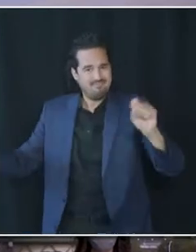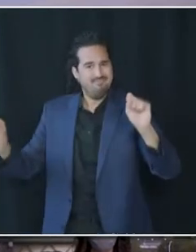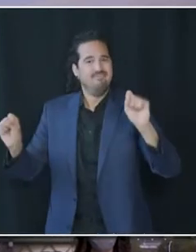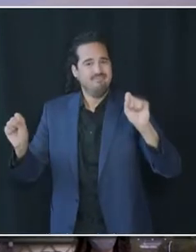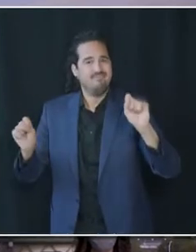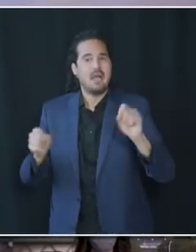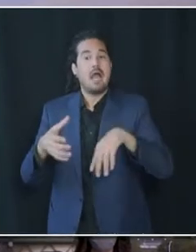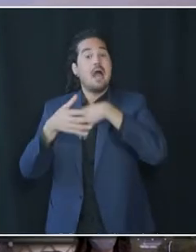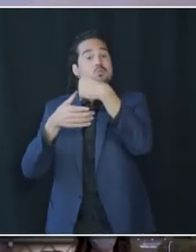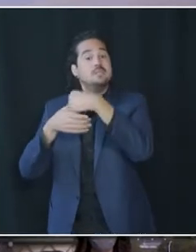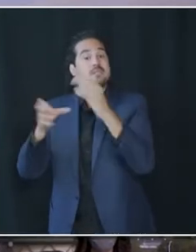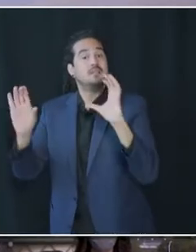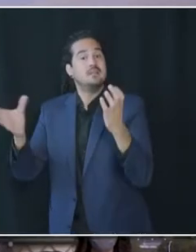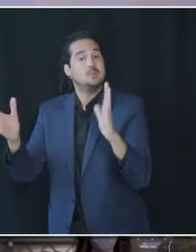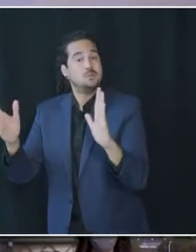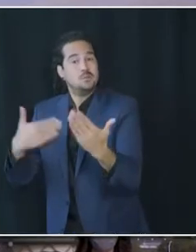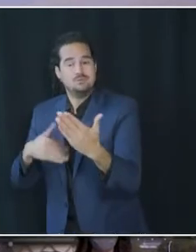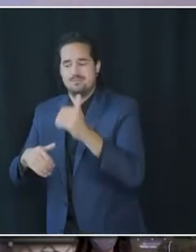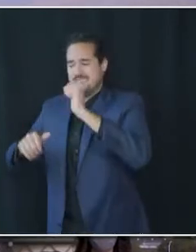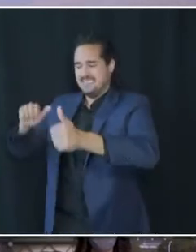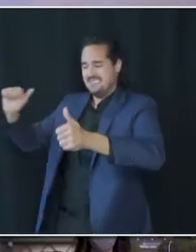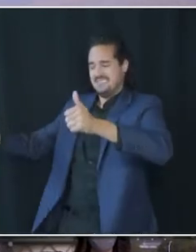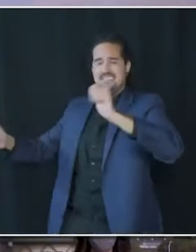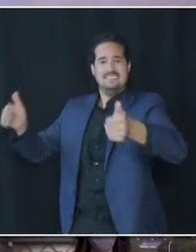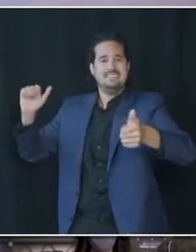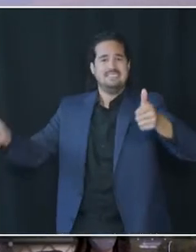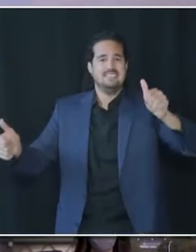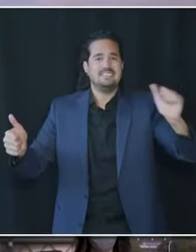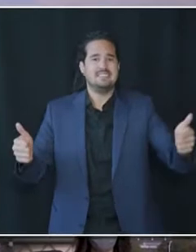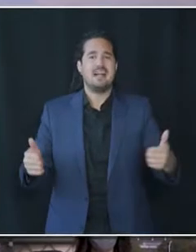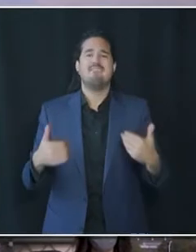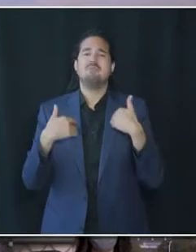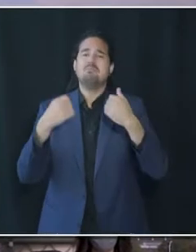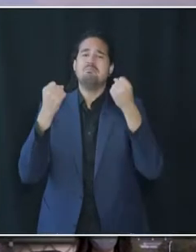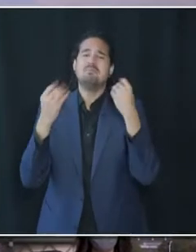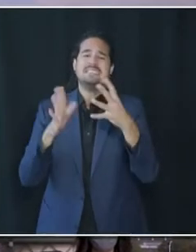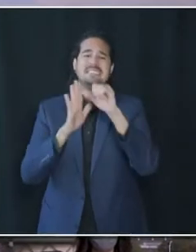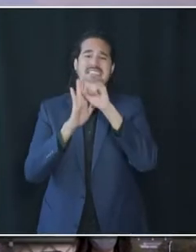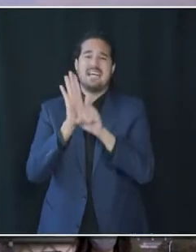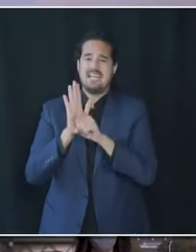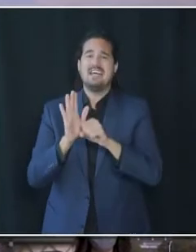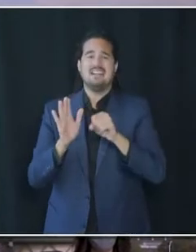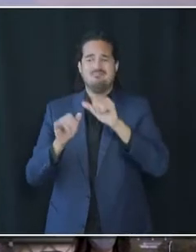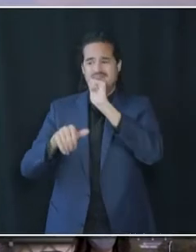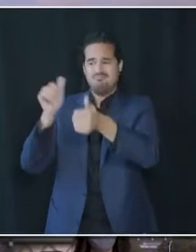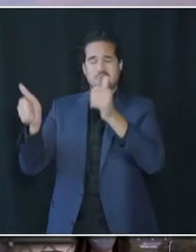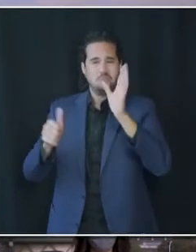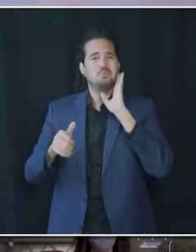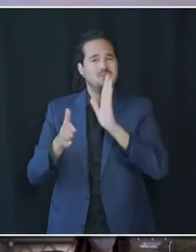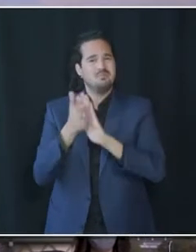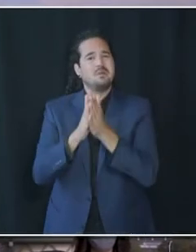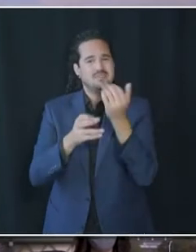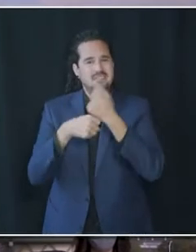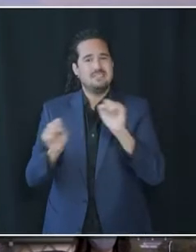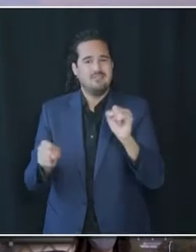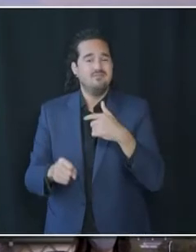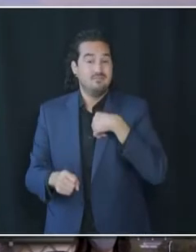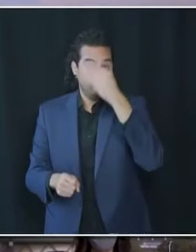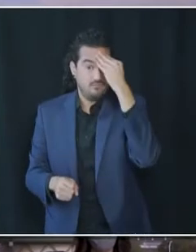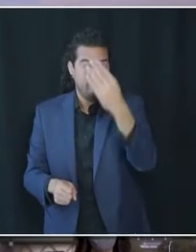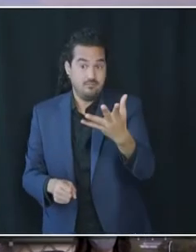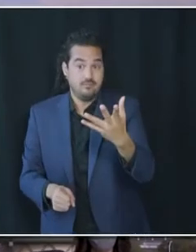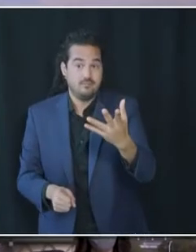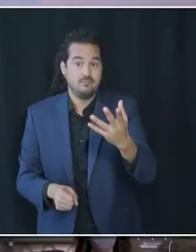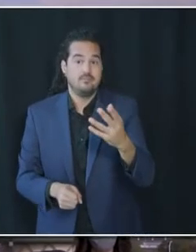tienen escuelas abiertas y que han podido hacerlo sin riesgo específicamente en enero tuvimos 87 casos